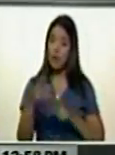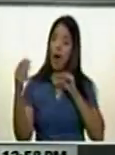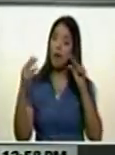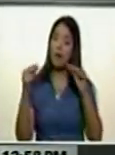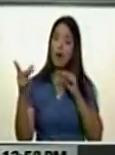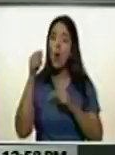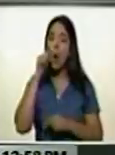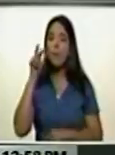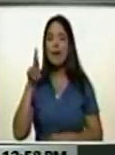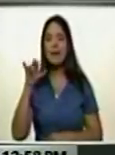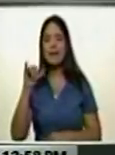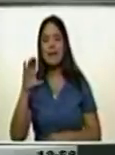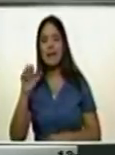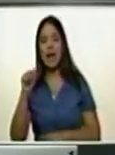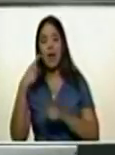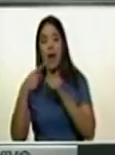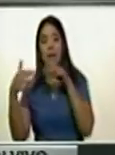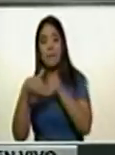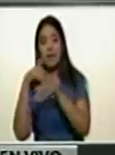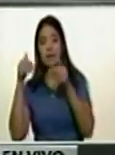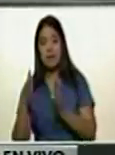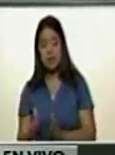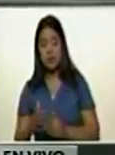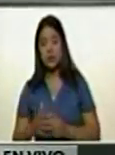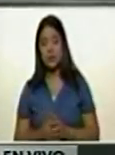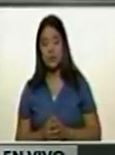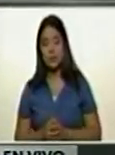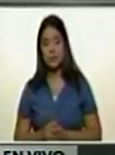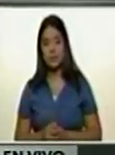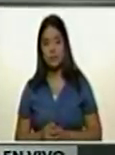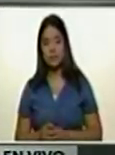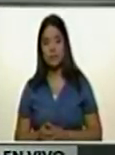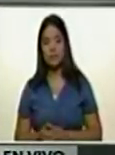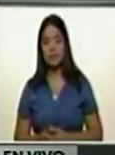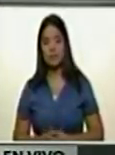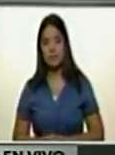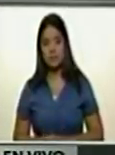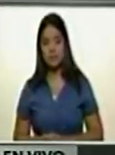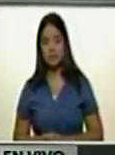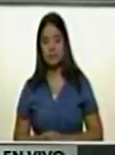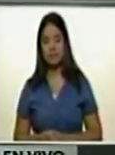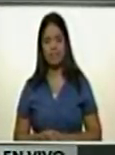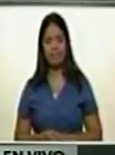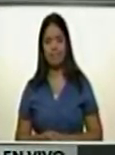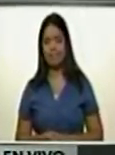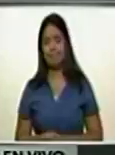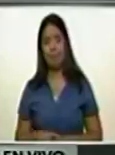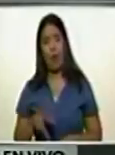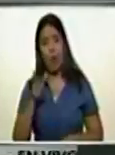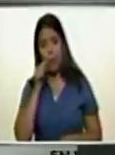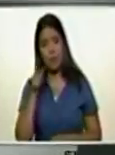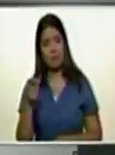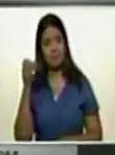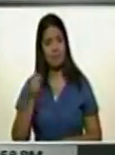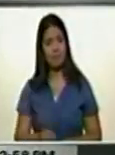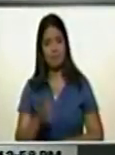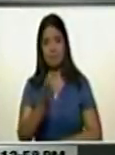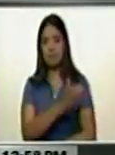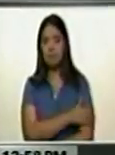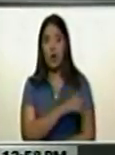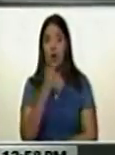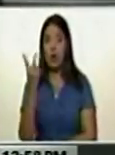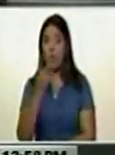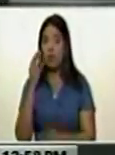economista, Ricardo Hausmann, ex ministro, miembro del gabinete de Carlos Andrés Pérez, neoliberal por naturaleza, bueno, coinciden,